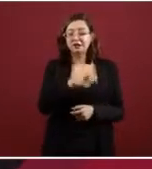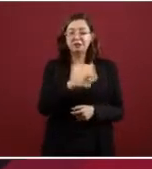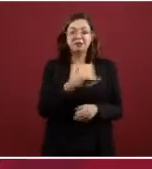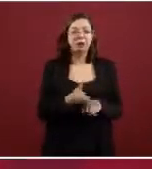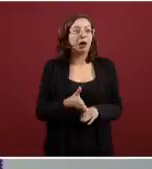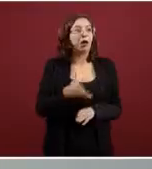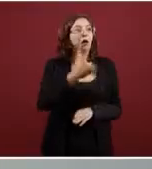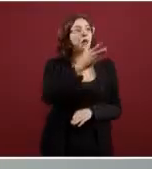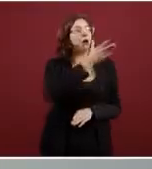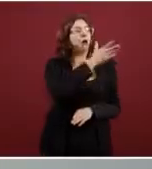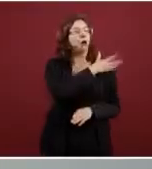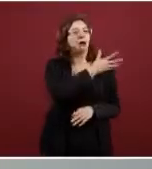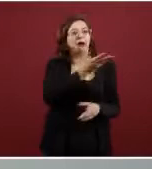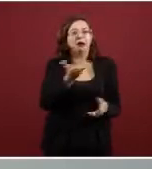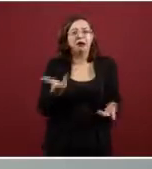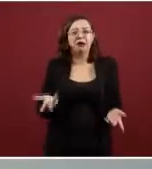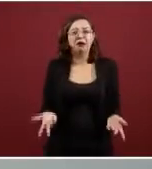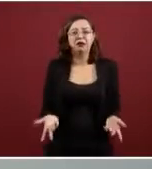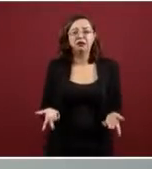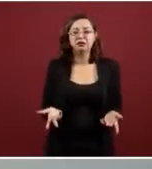por